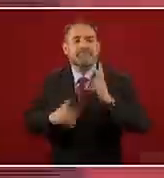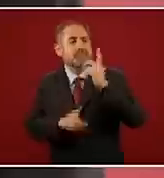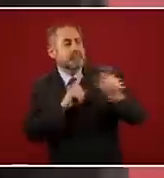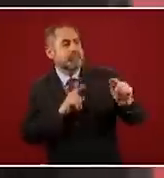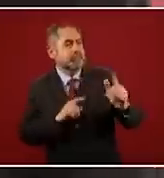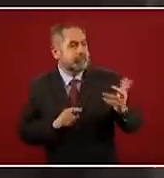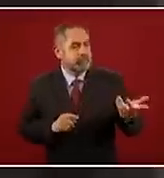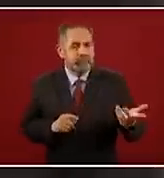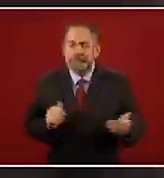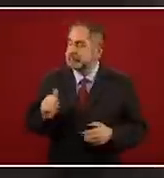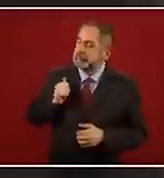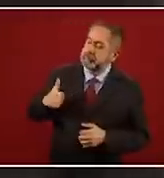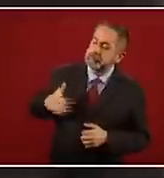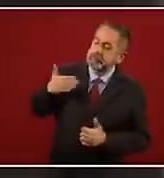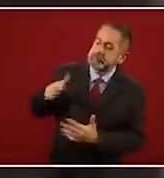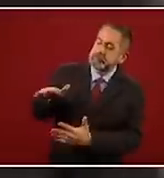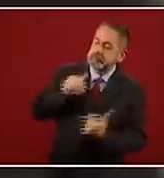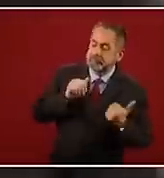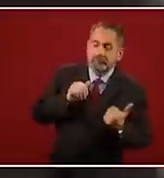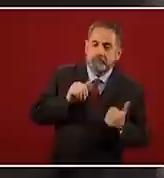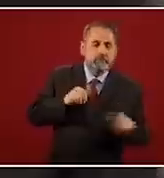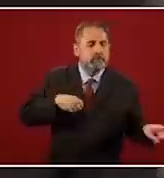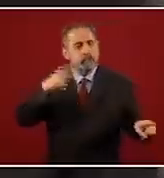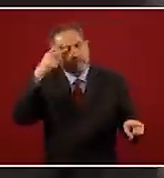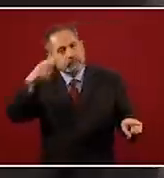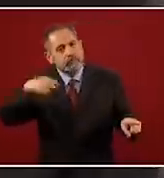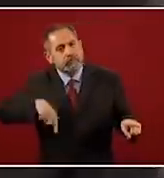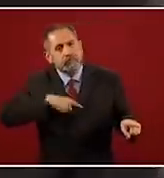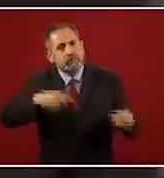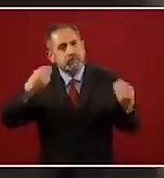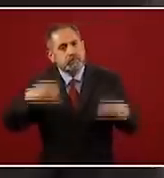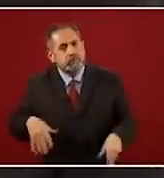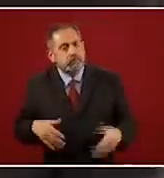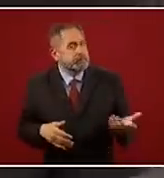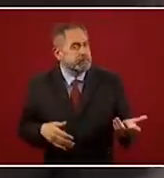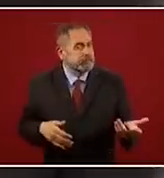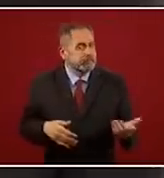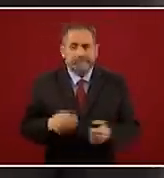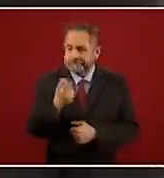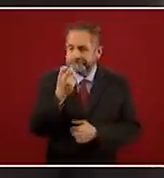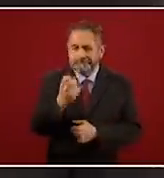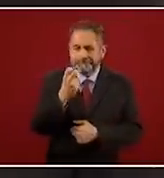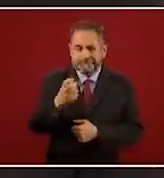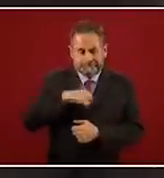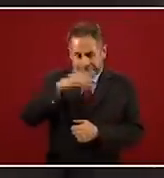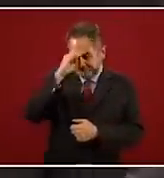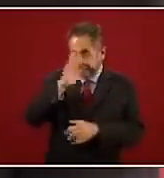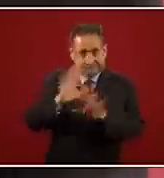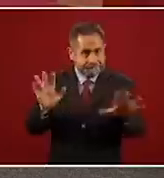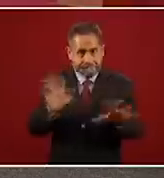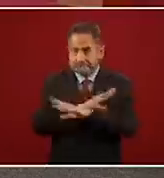Buen negocio para la empresa, mal negocio para la nación. Todo eso es lo que ha